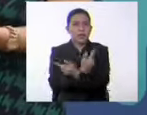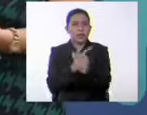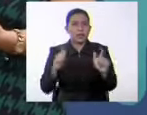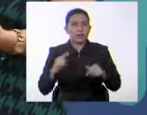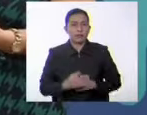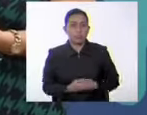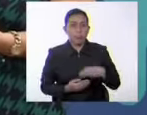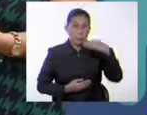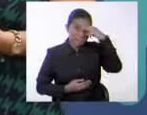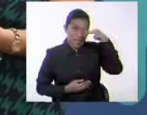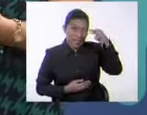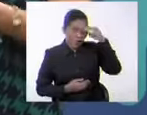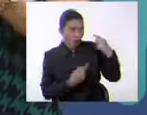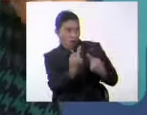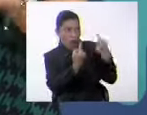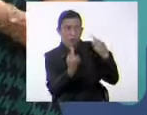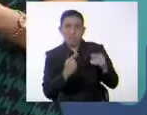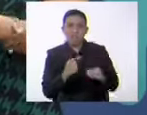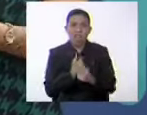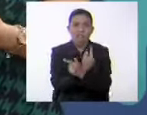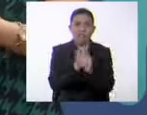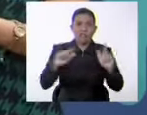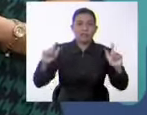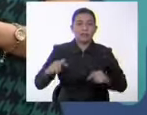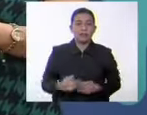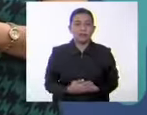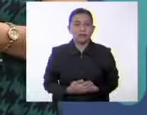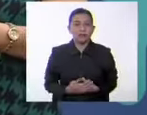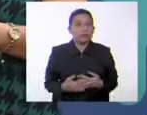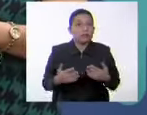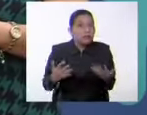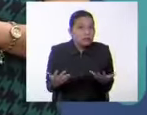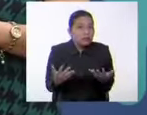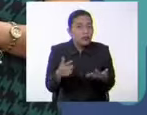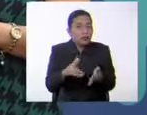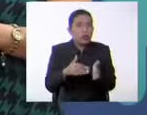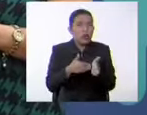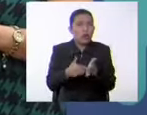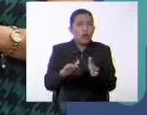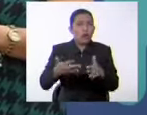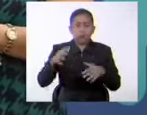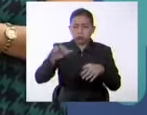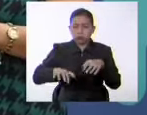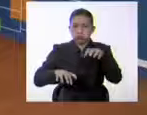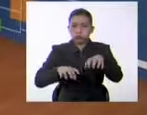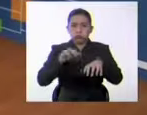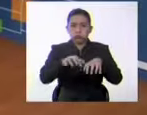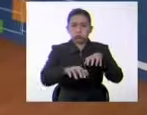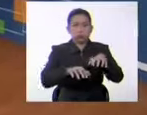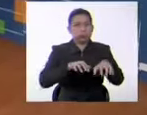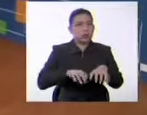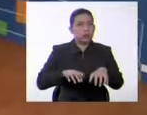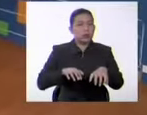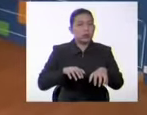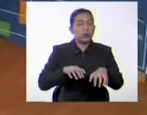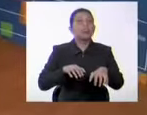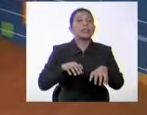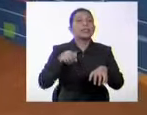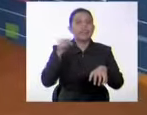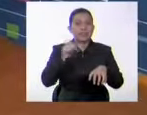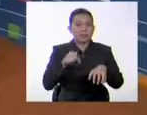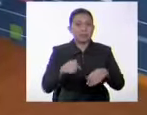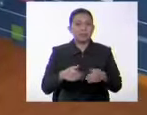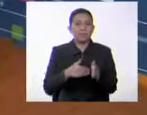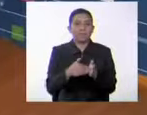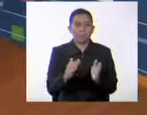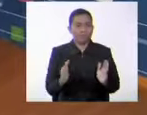ya no estaban anexados. Entonces, esa construcción de cada uno de los estados, hay que decir que fueron los